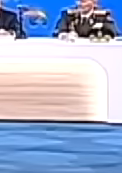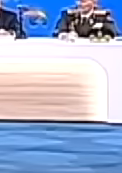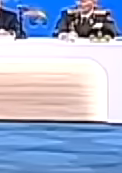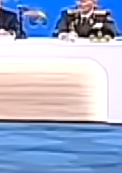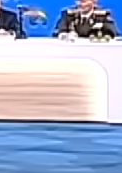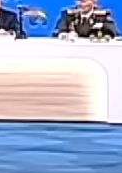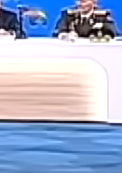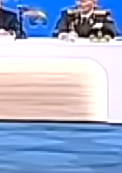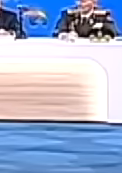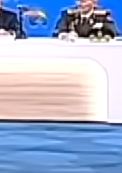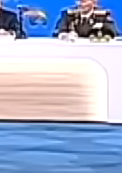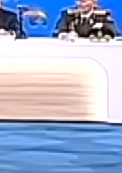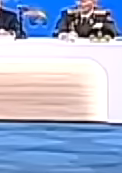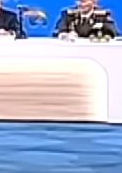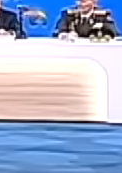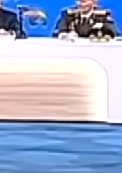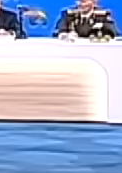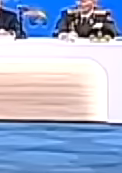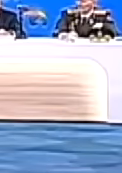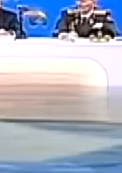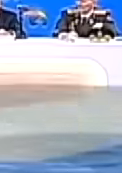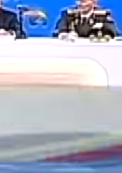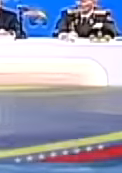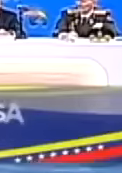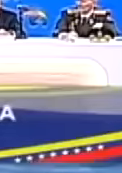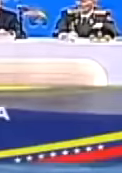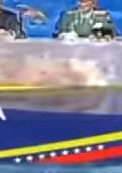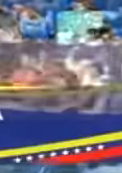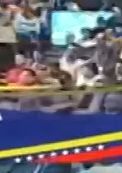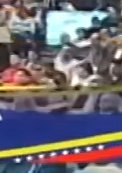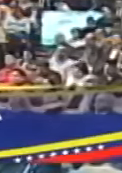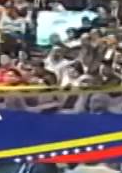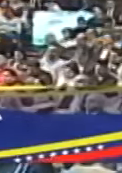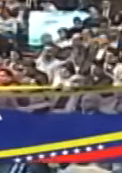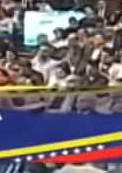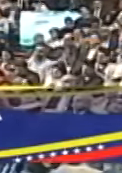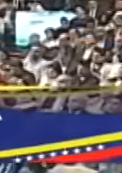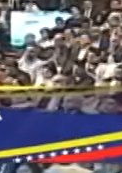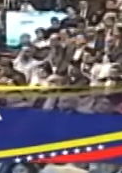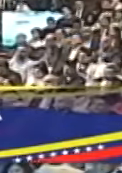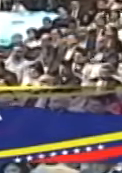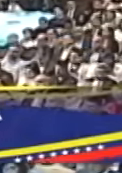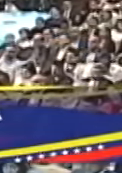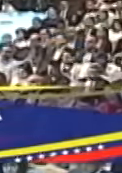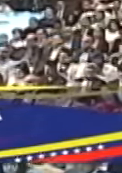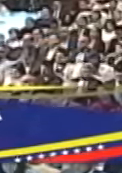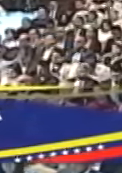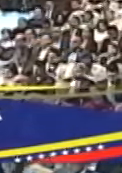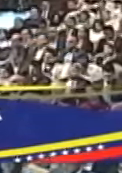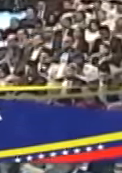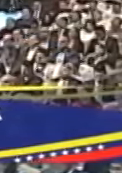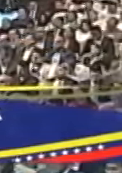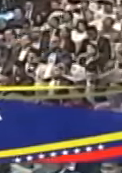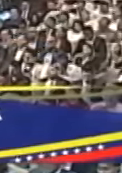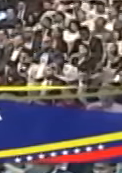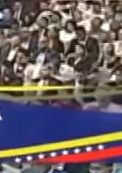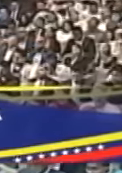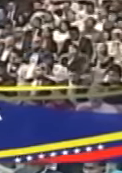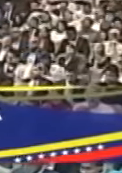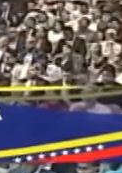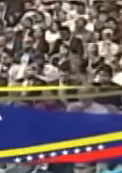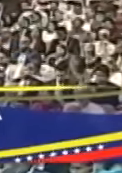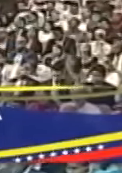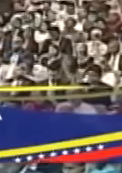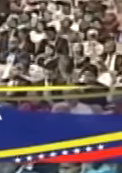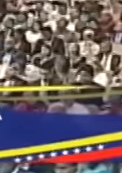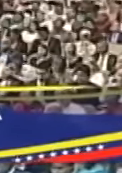Venezuela comprende todo lo que antes de la transformación política de 1810 se denominaba